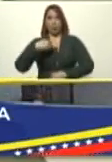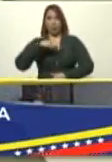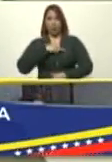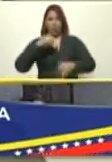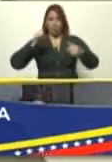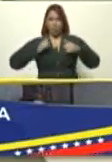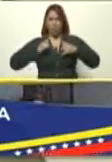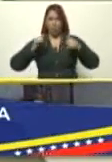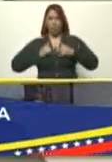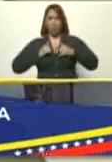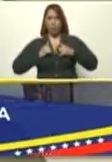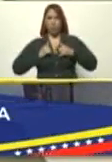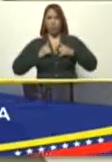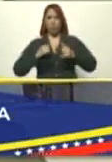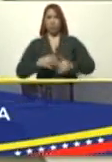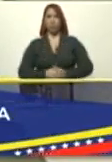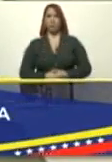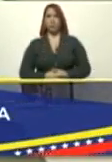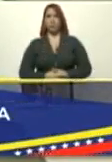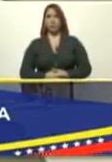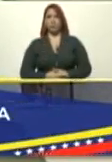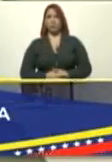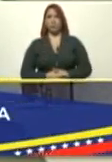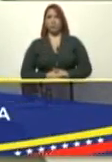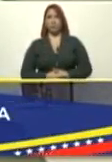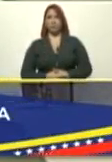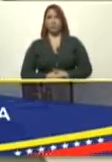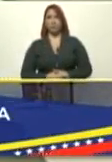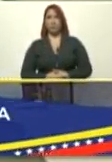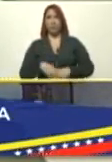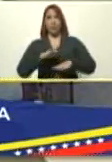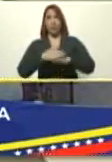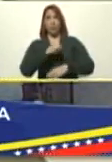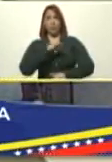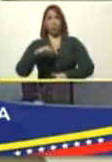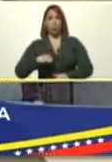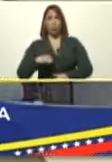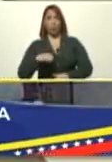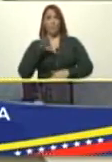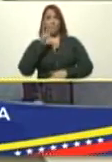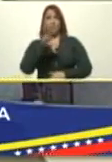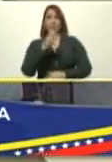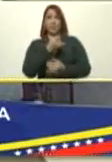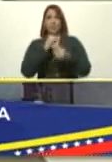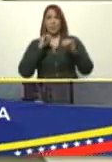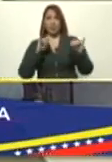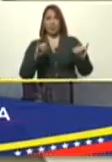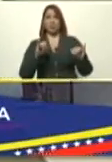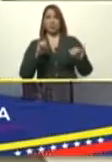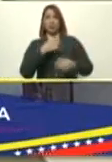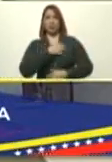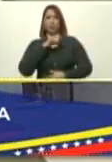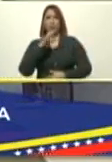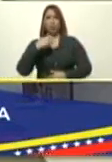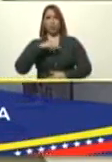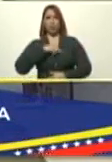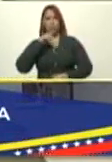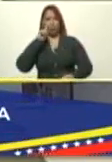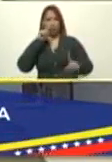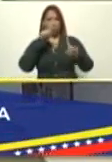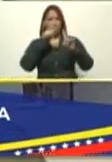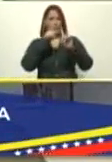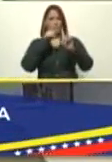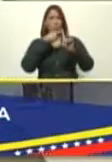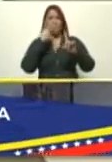propio, del bregar nuestro, porque somos un país independiente, soberano, y cuando fijamos nuestra política